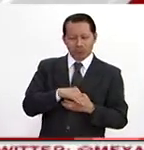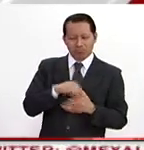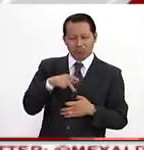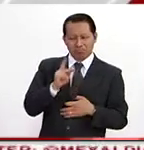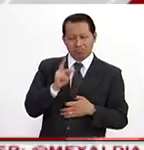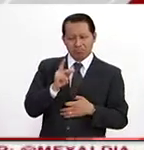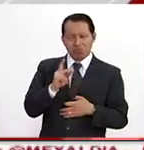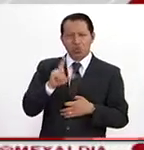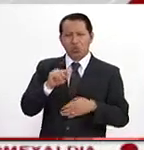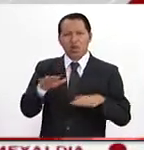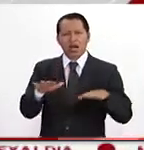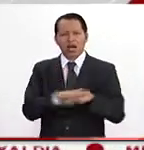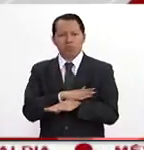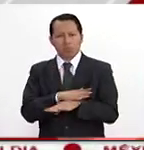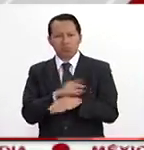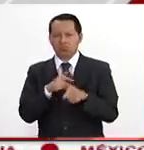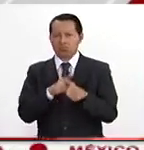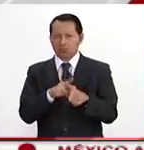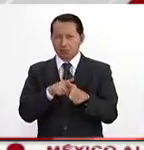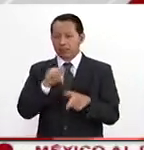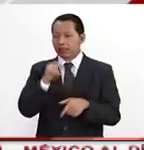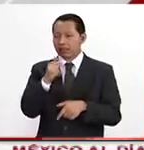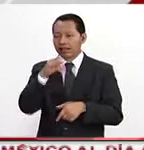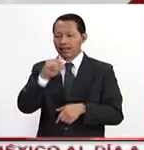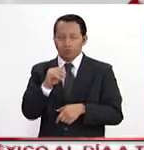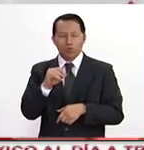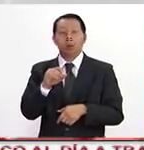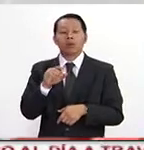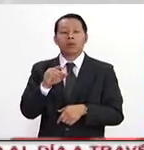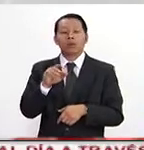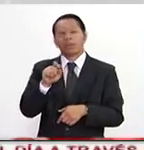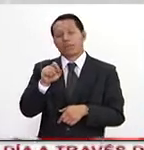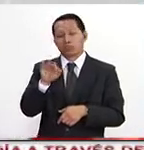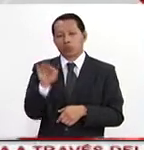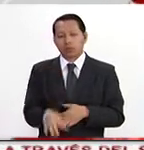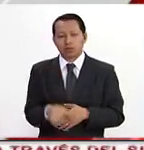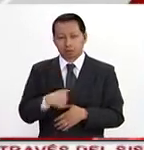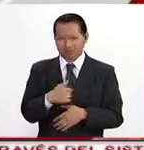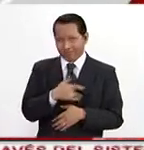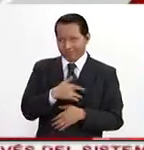sexo transgénero 20% más administración a parecer